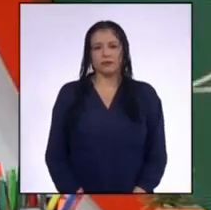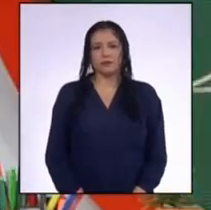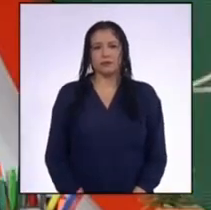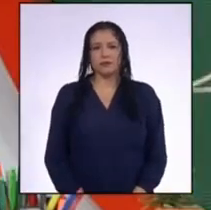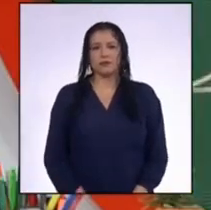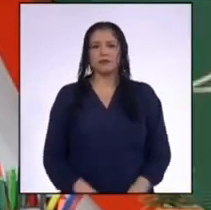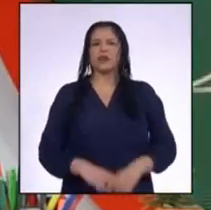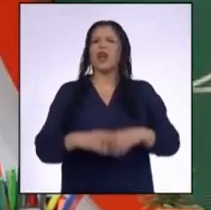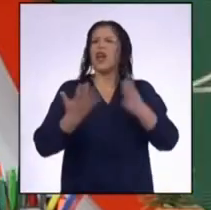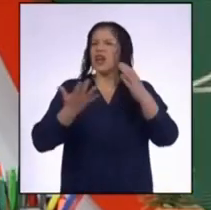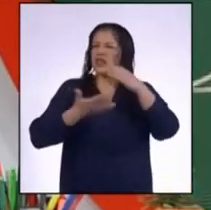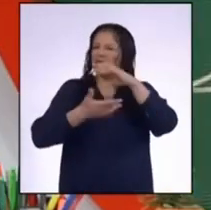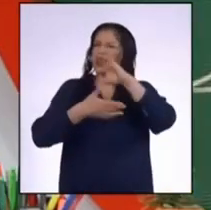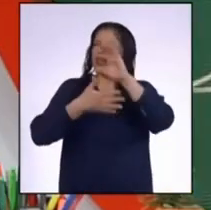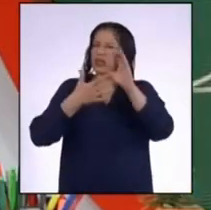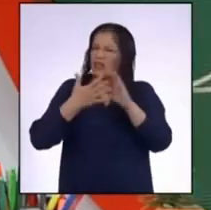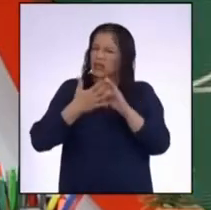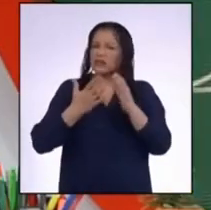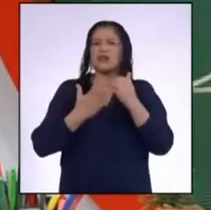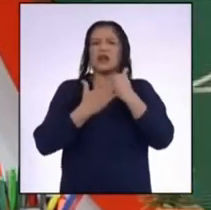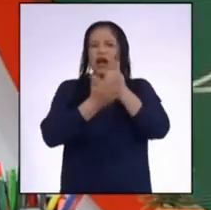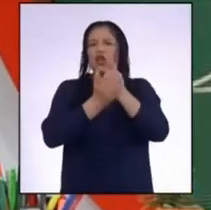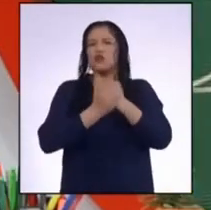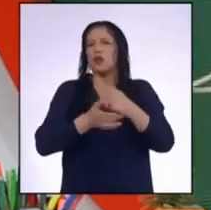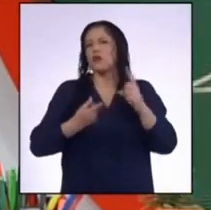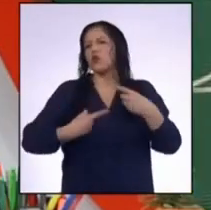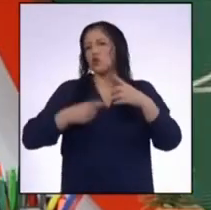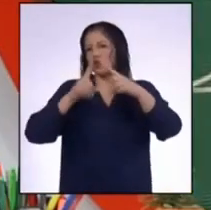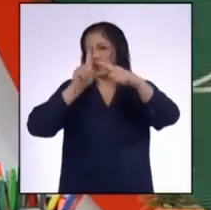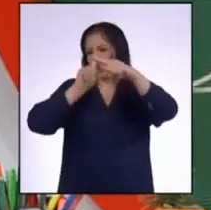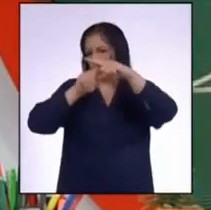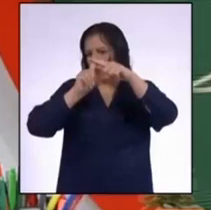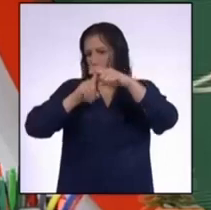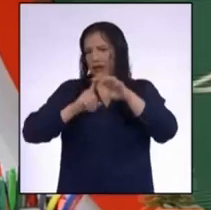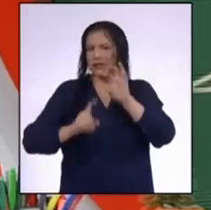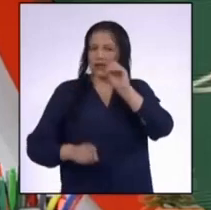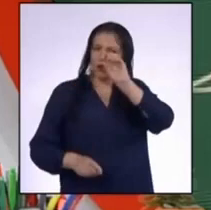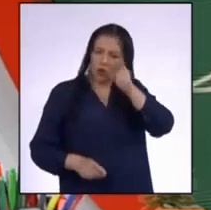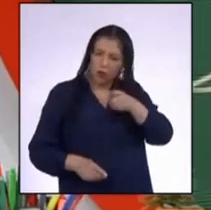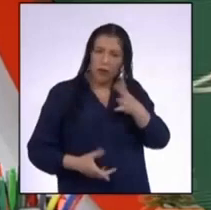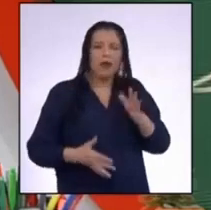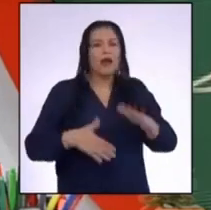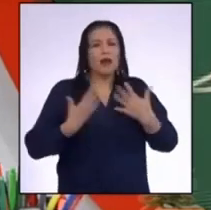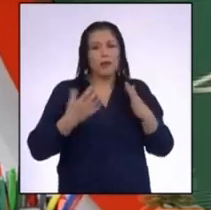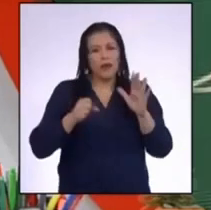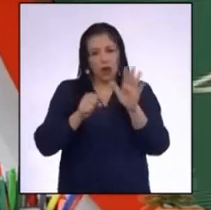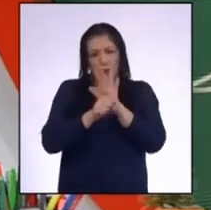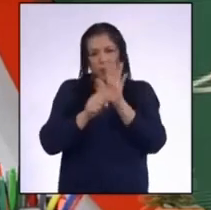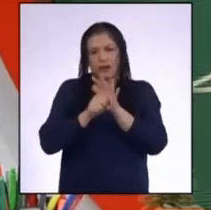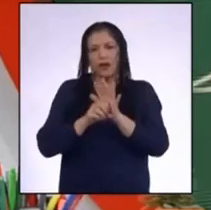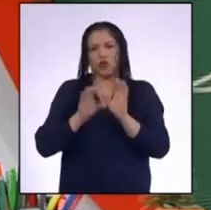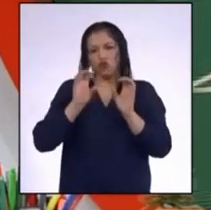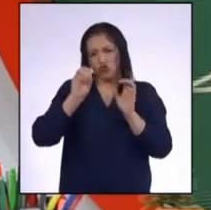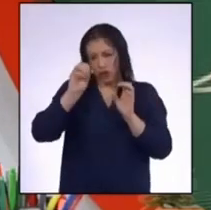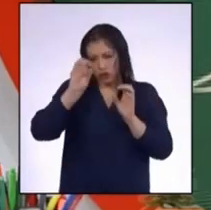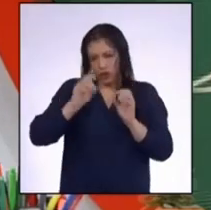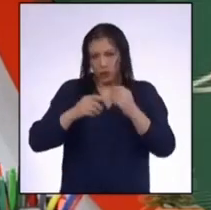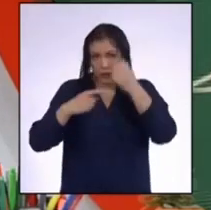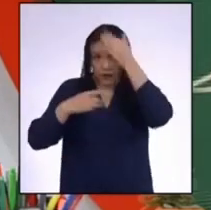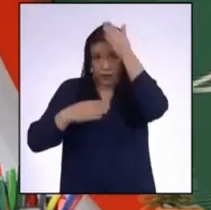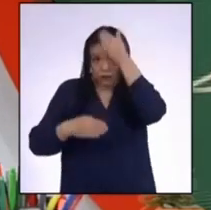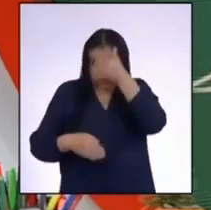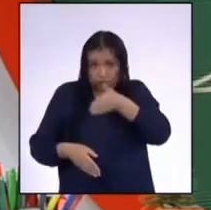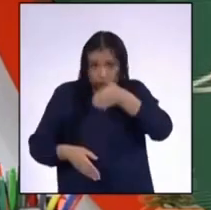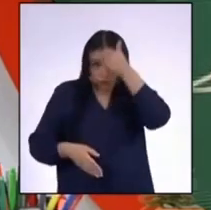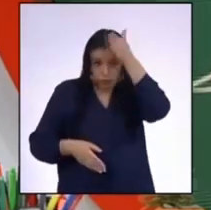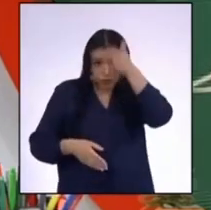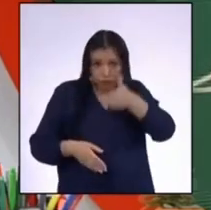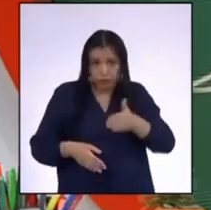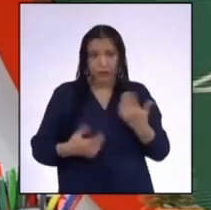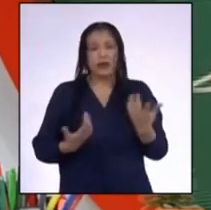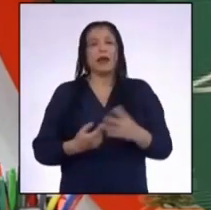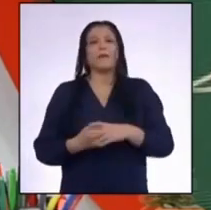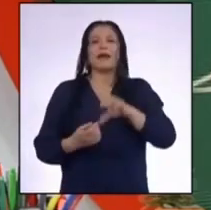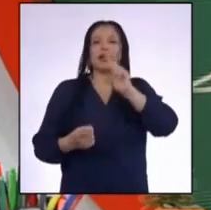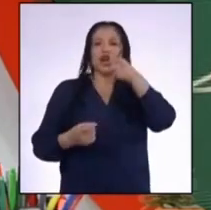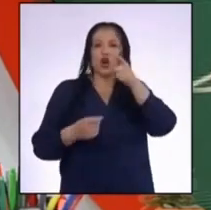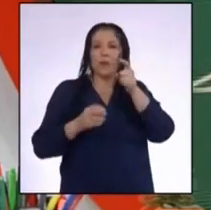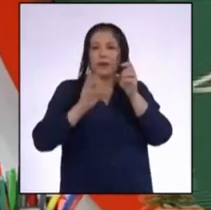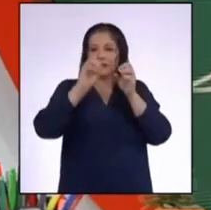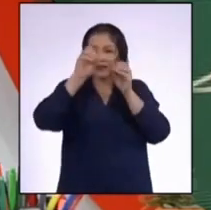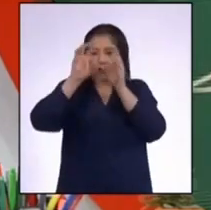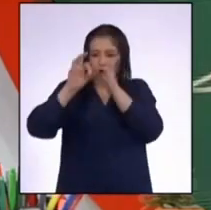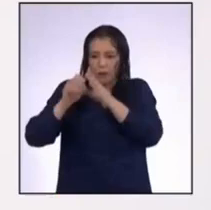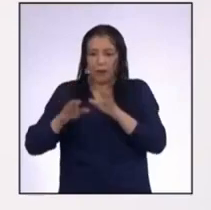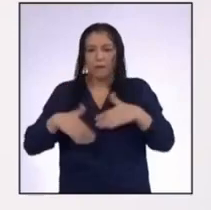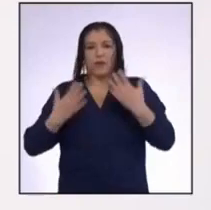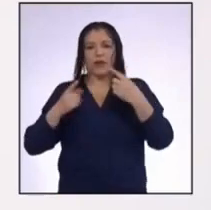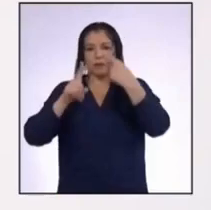Esta propiedad ayuda mucho al sumar o restar decimales, ya que pueden completarse con ceros la parte decimal, alinear la coma y resolver